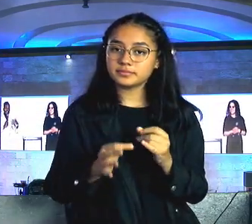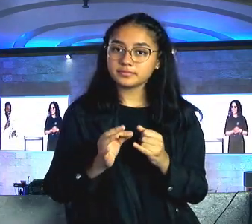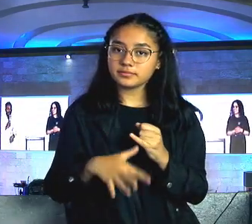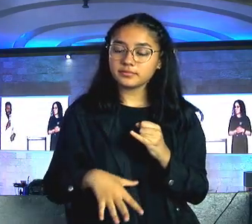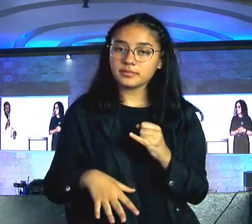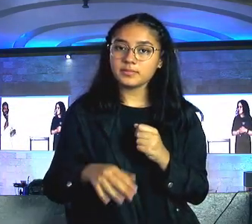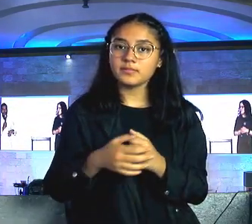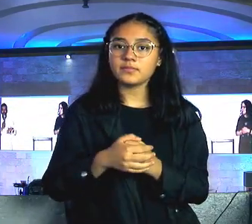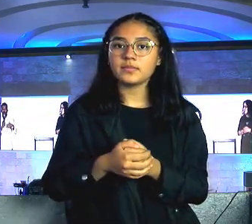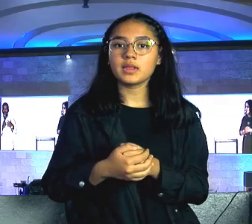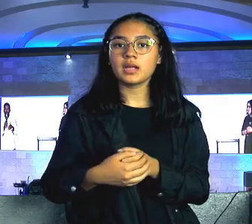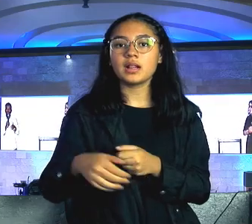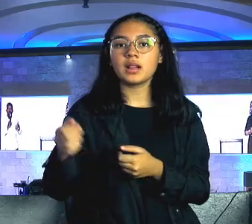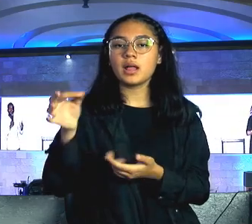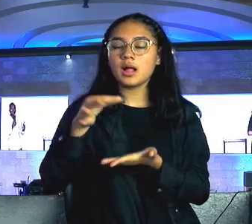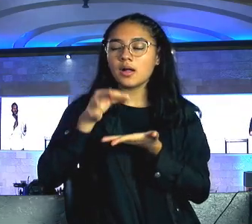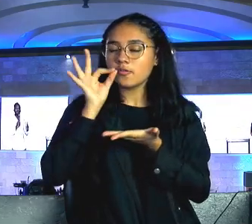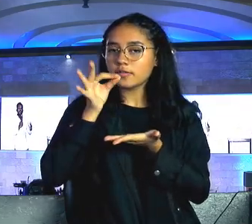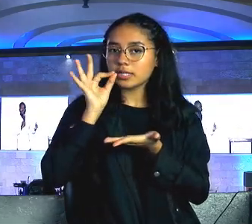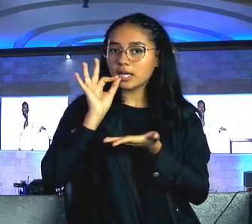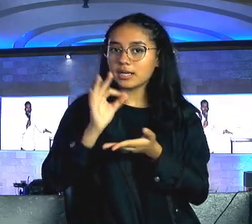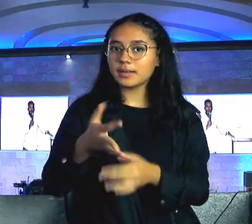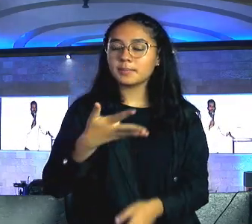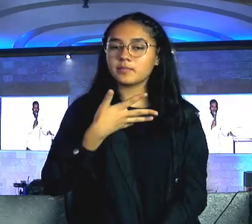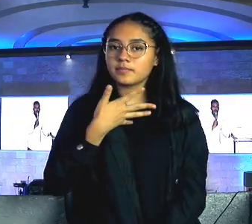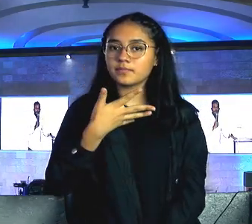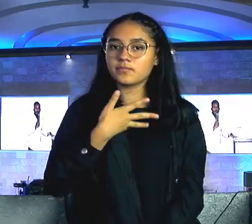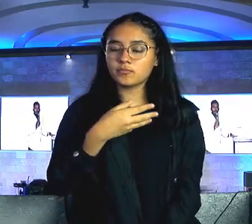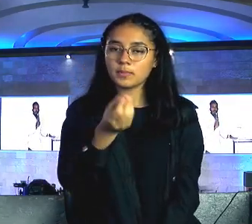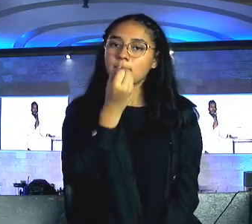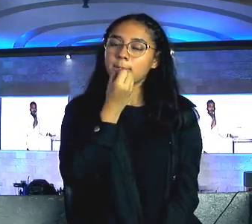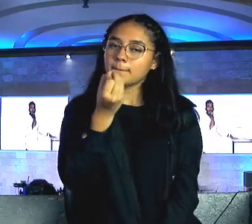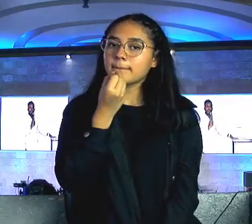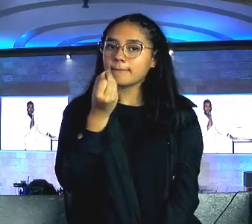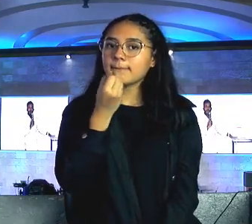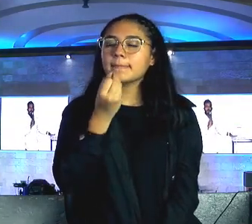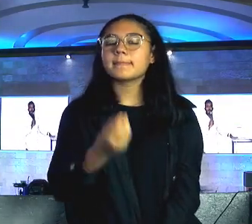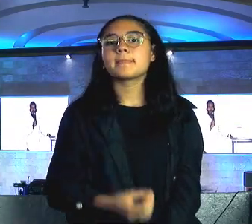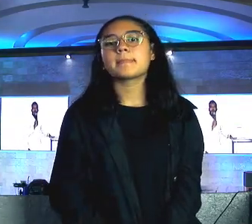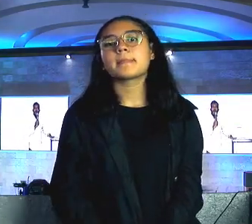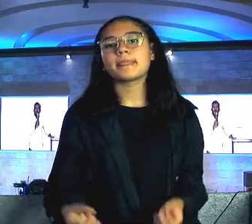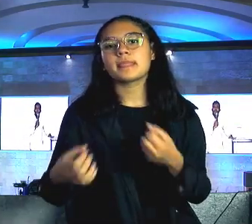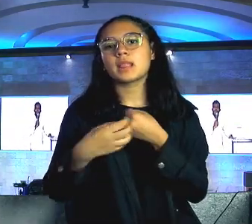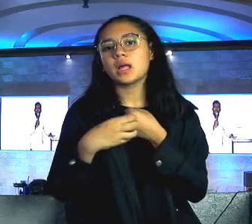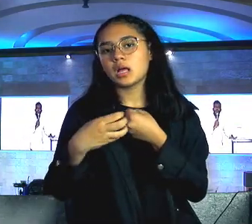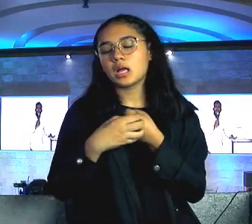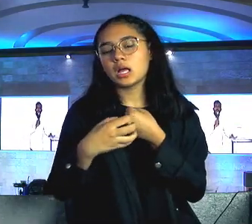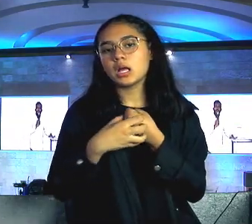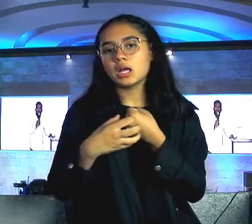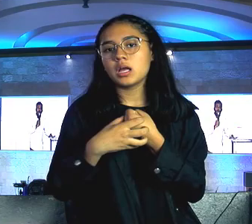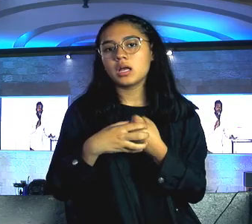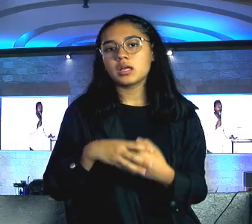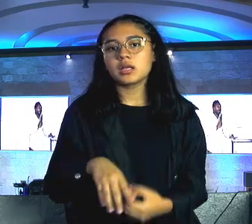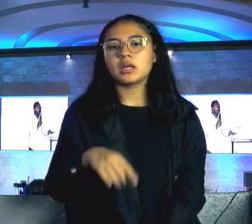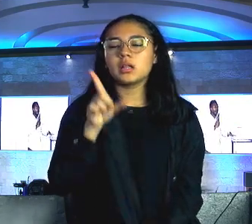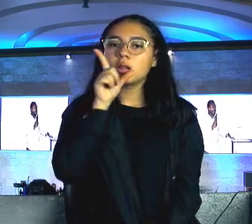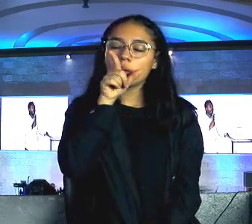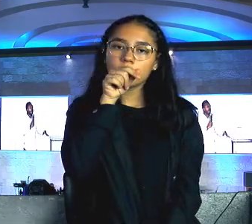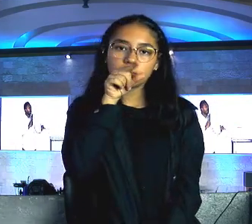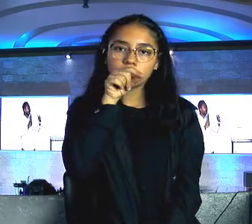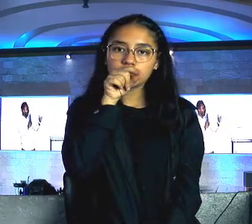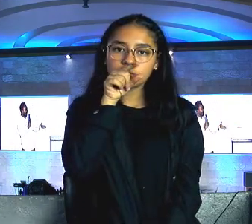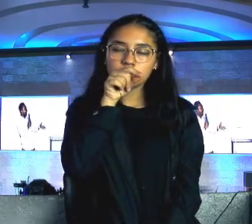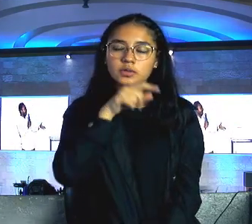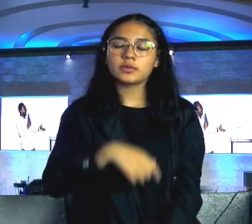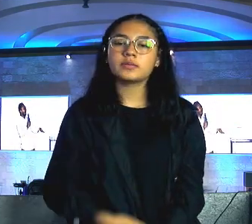están abiertas para que puedas pasar. Hoy tenemos crema de zanahoria, pasta al perejil, pollo a la jardinera y pechugas poblanas, por